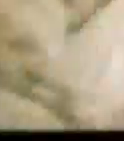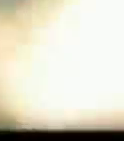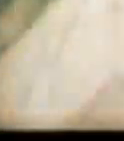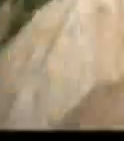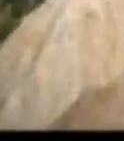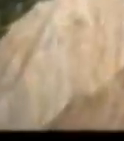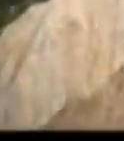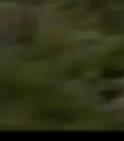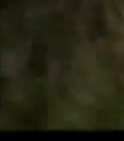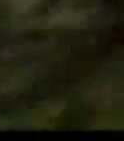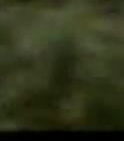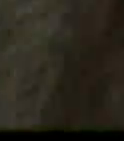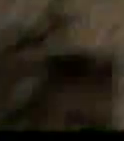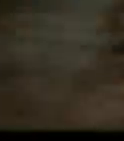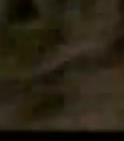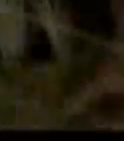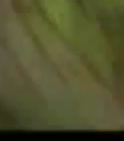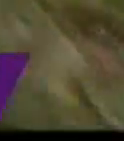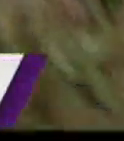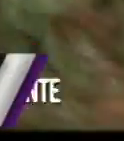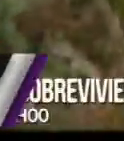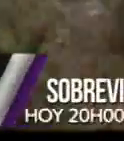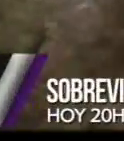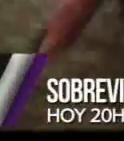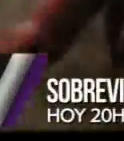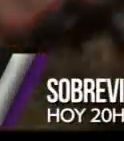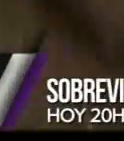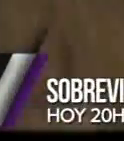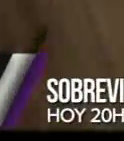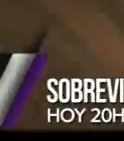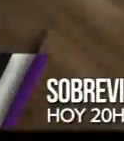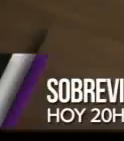Un paisaje dominado por miles de kilómetros de densos bosques.